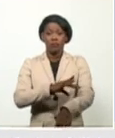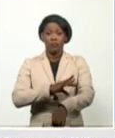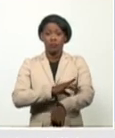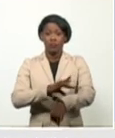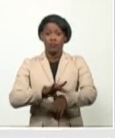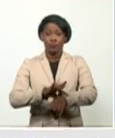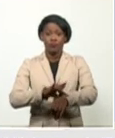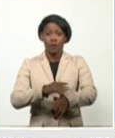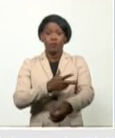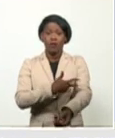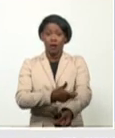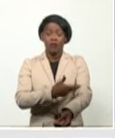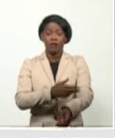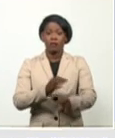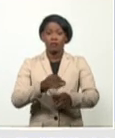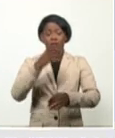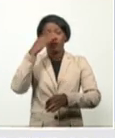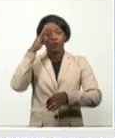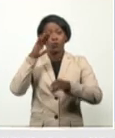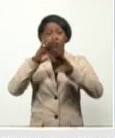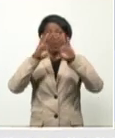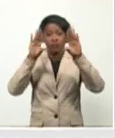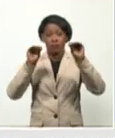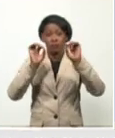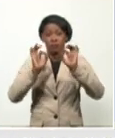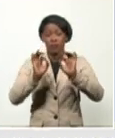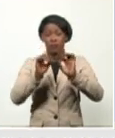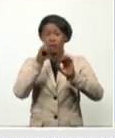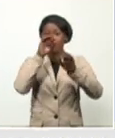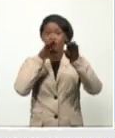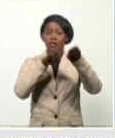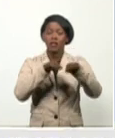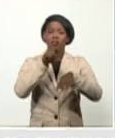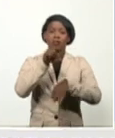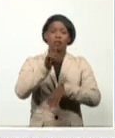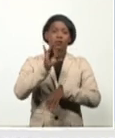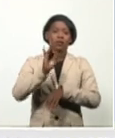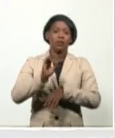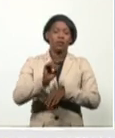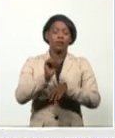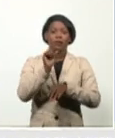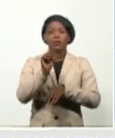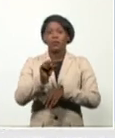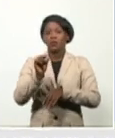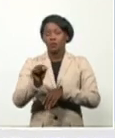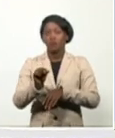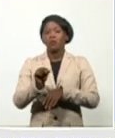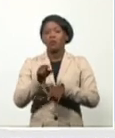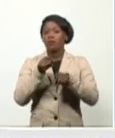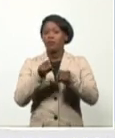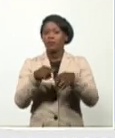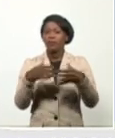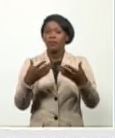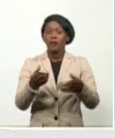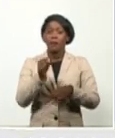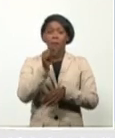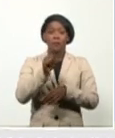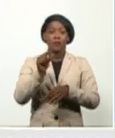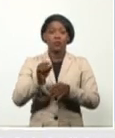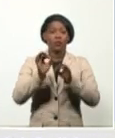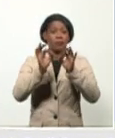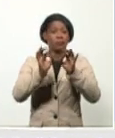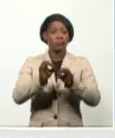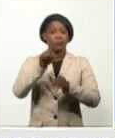se mantienen ingresados 170 pacientes. Esto es lo que le llaman los casos activos.